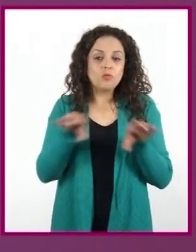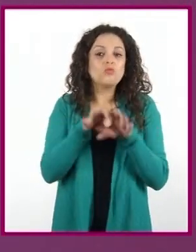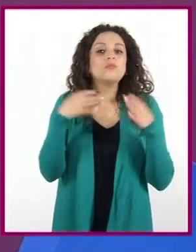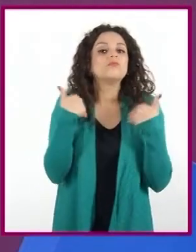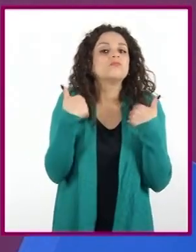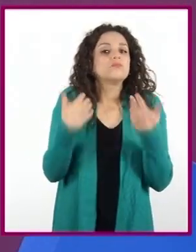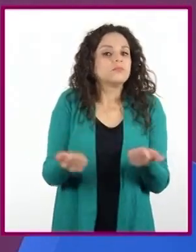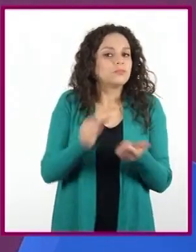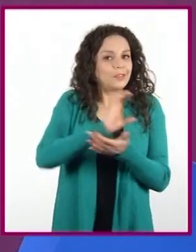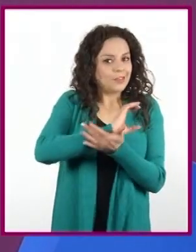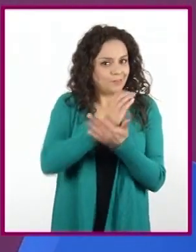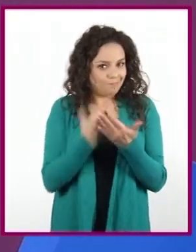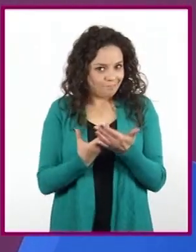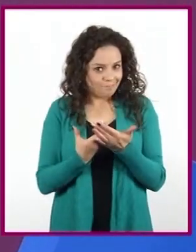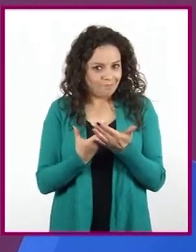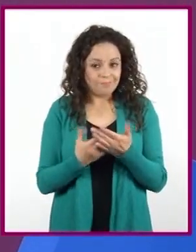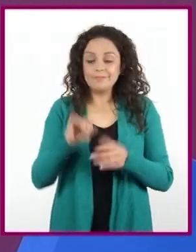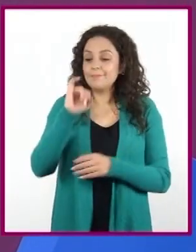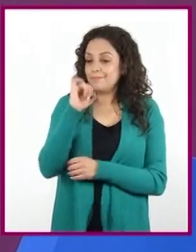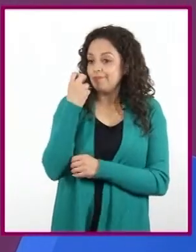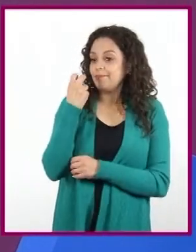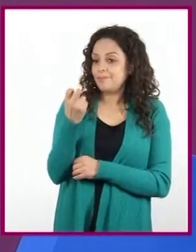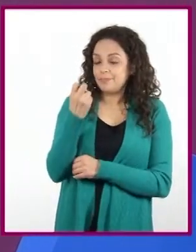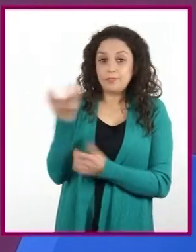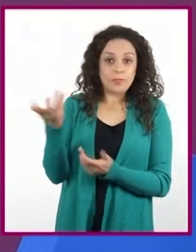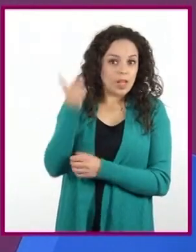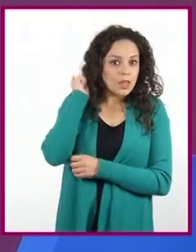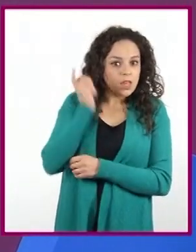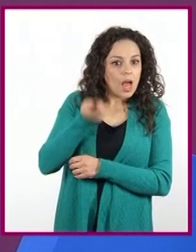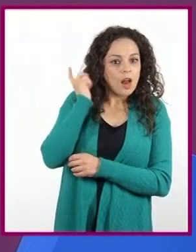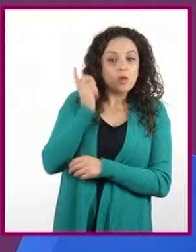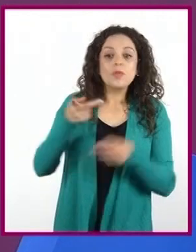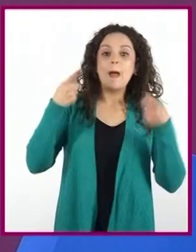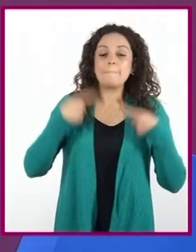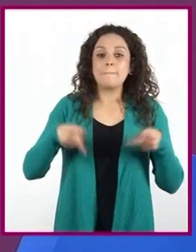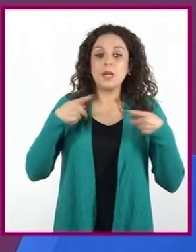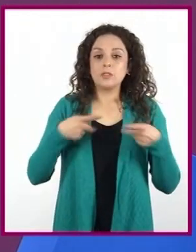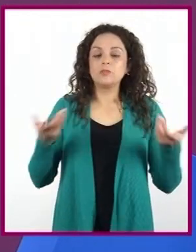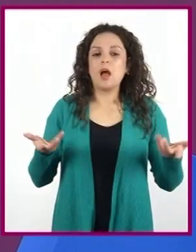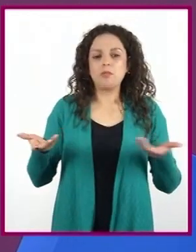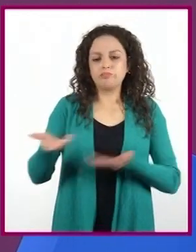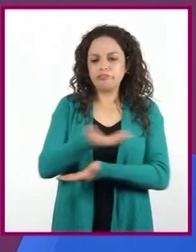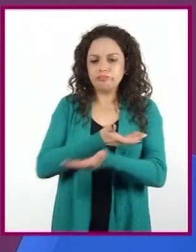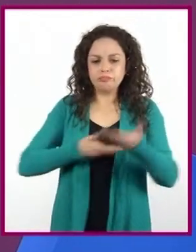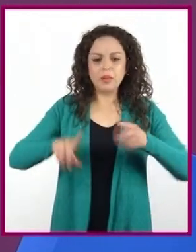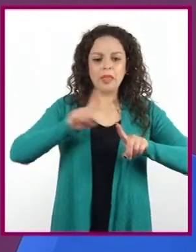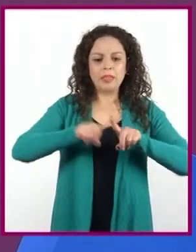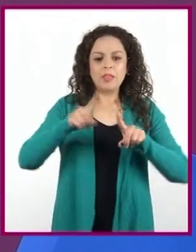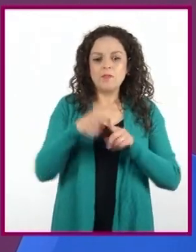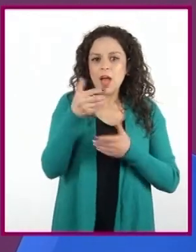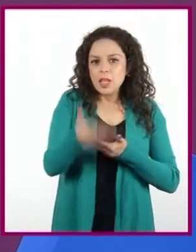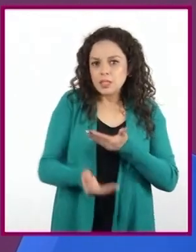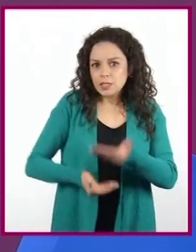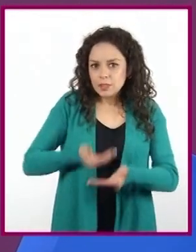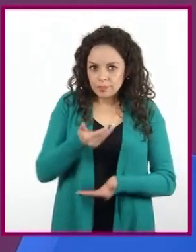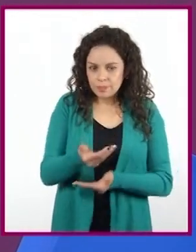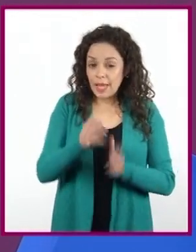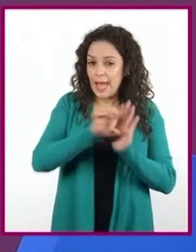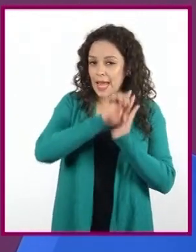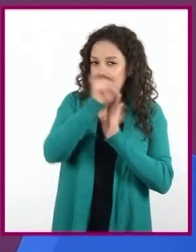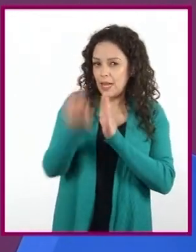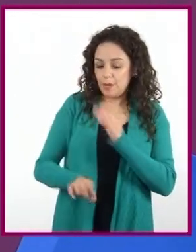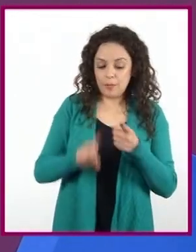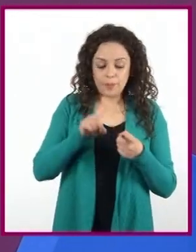interpretación. Así es. Diariamente las personas realizan intercambios de bienes o servicios. Por ejemplo,